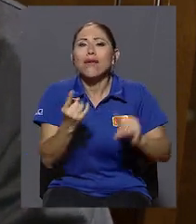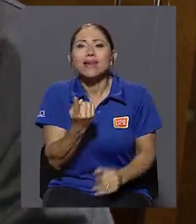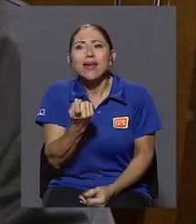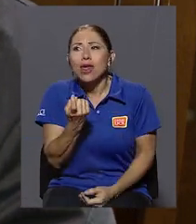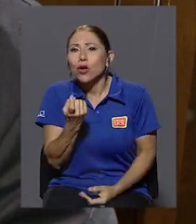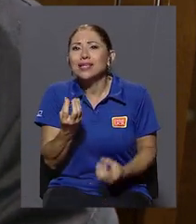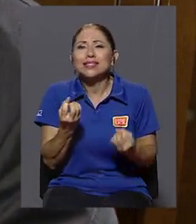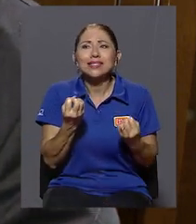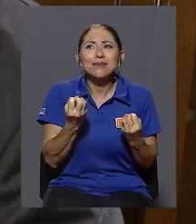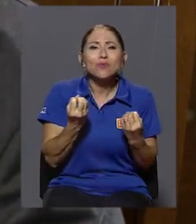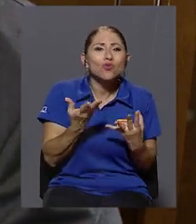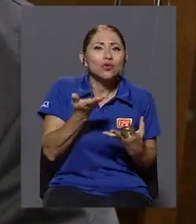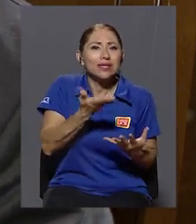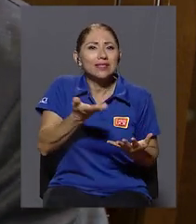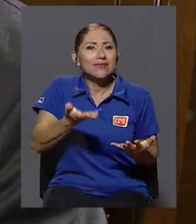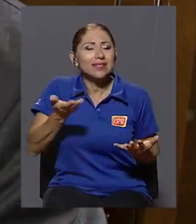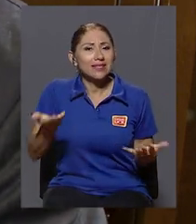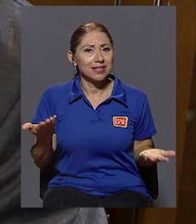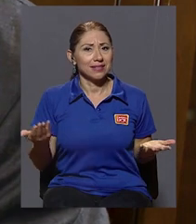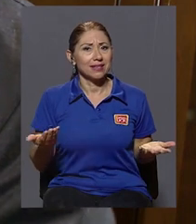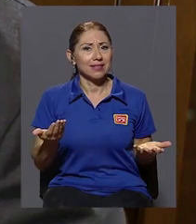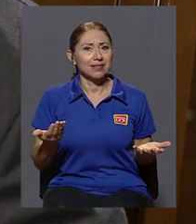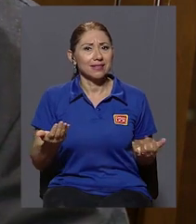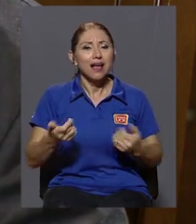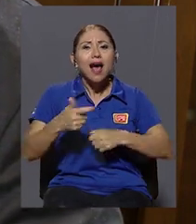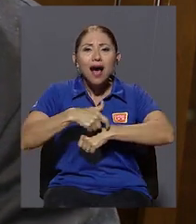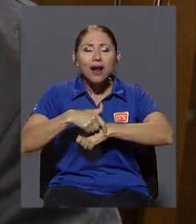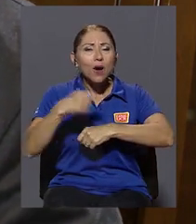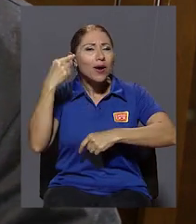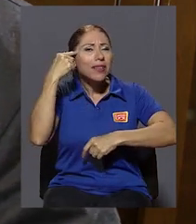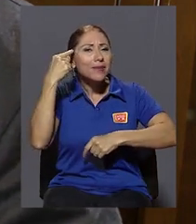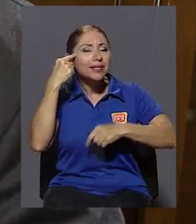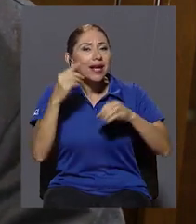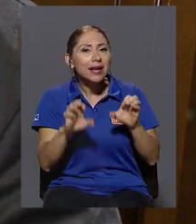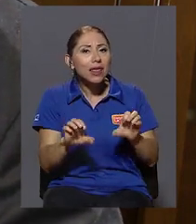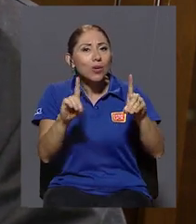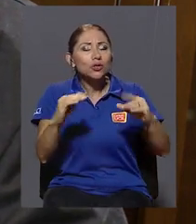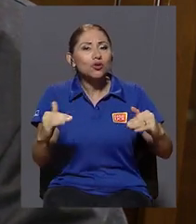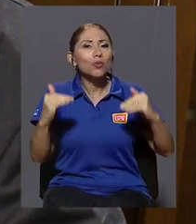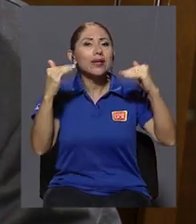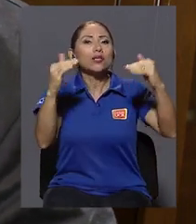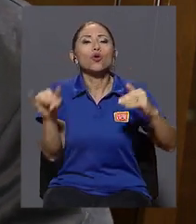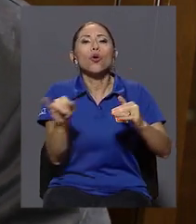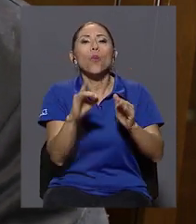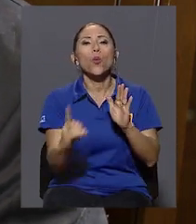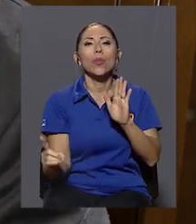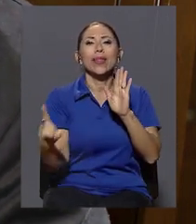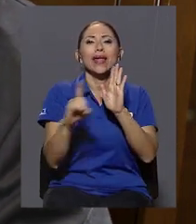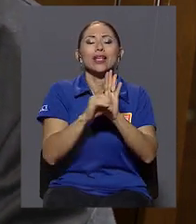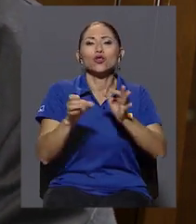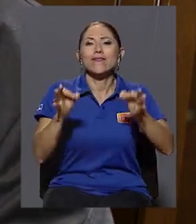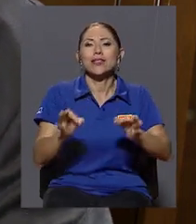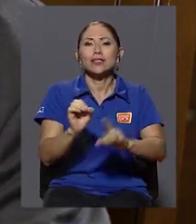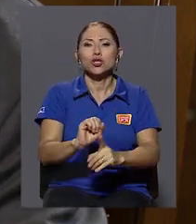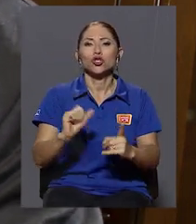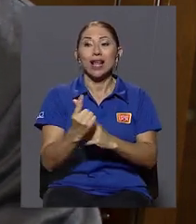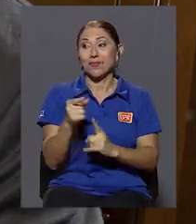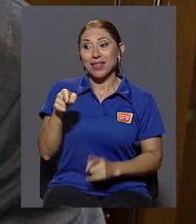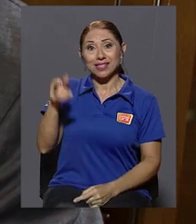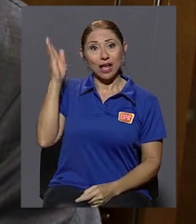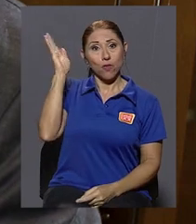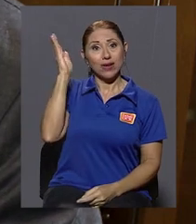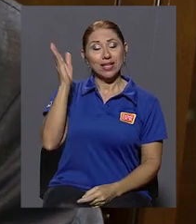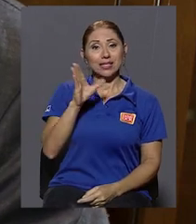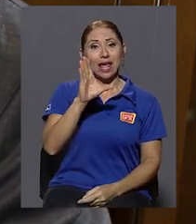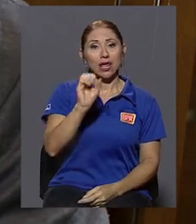de muchas deficiencias a la hora de pensar a la educación superior como un derecho y un bien social. Esta conferencia